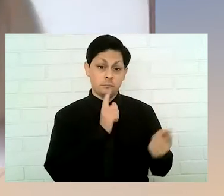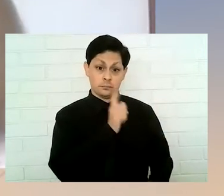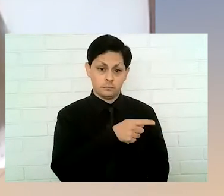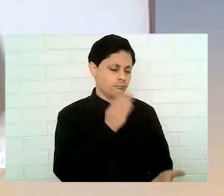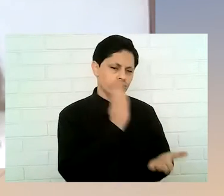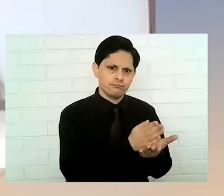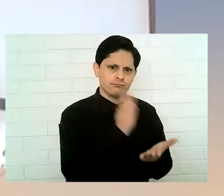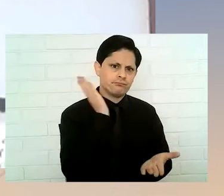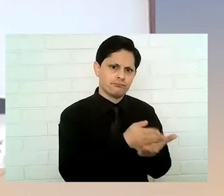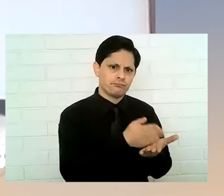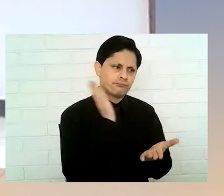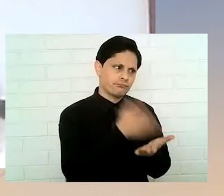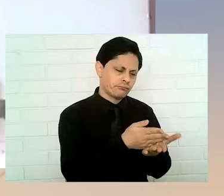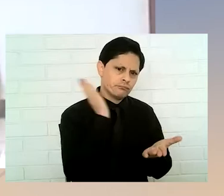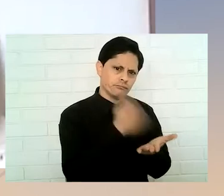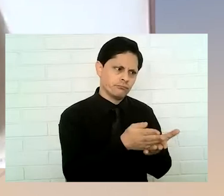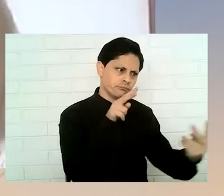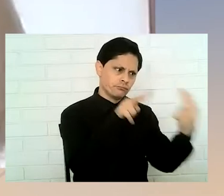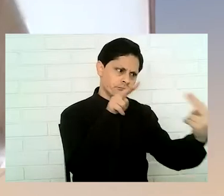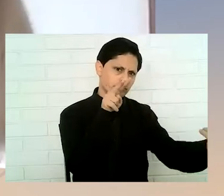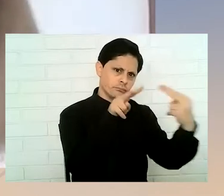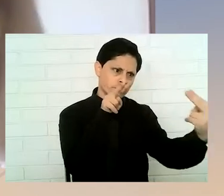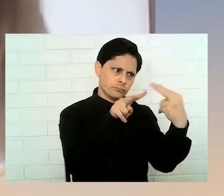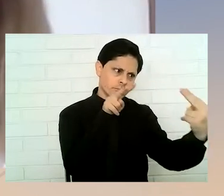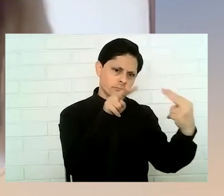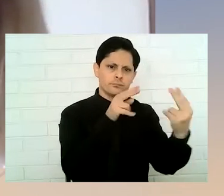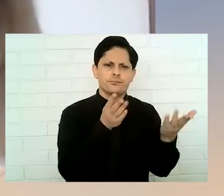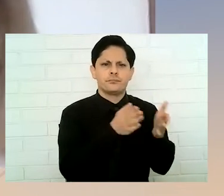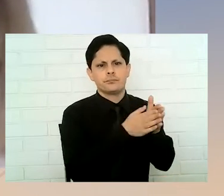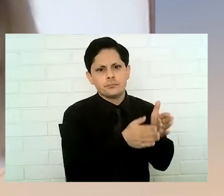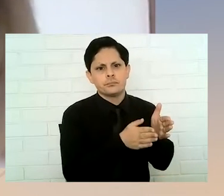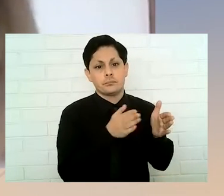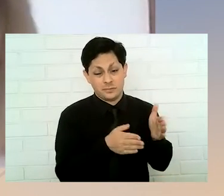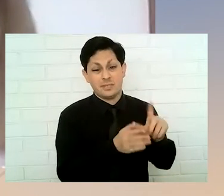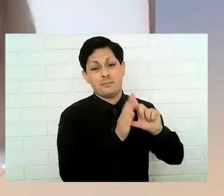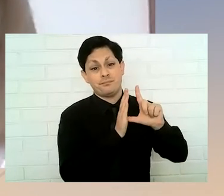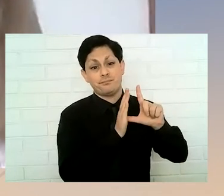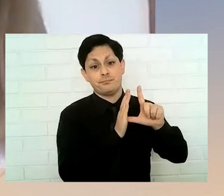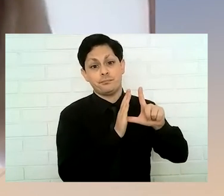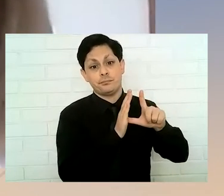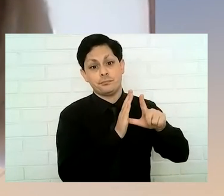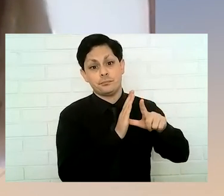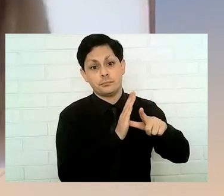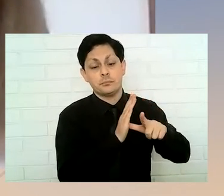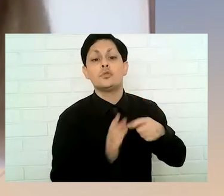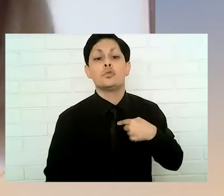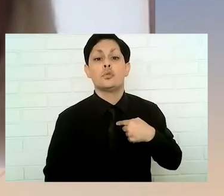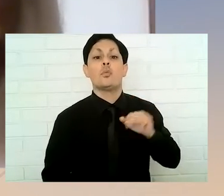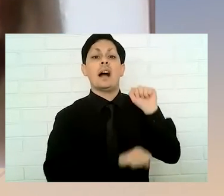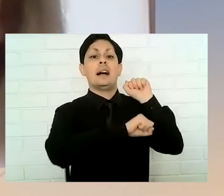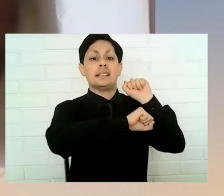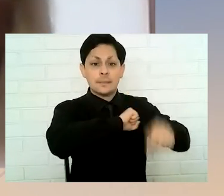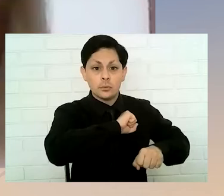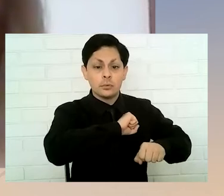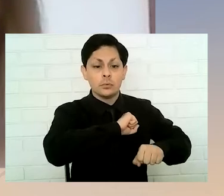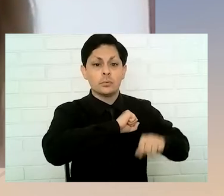o se va a demorar mucho. ¿Ya? Cuando uno está aceptando al otro como legítimo otro,